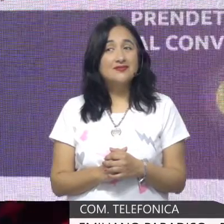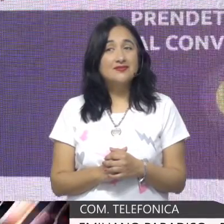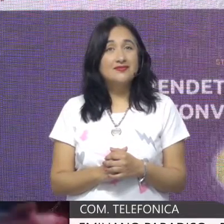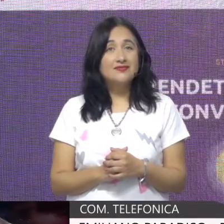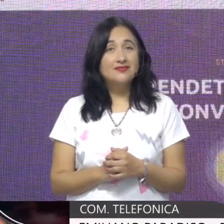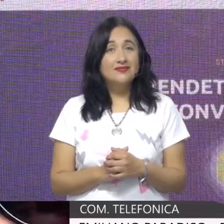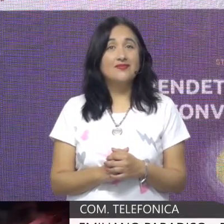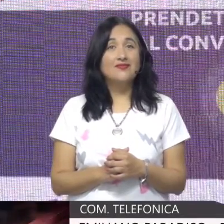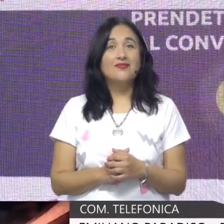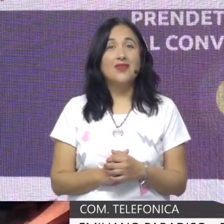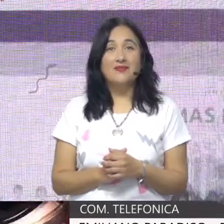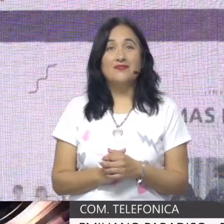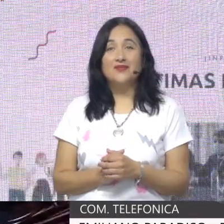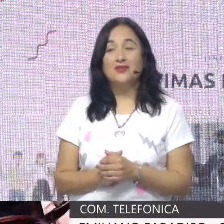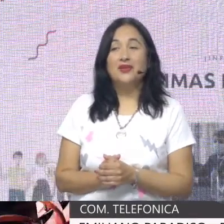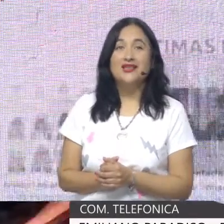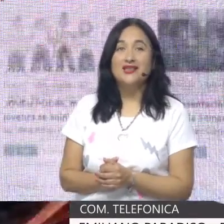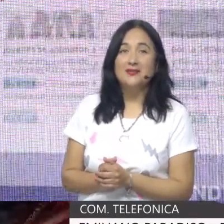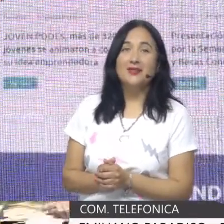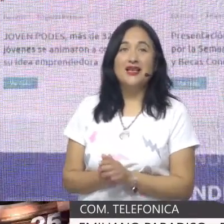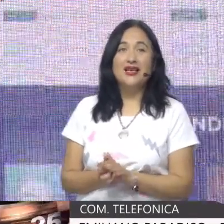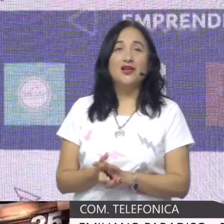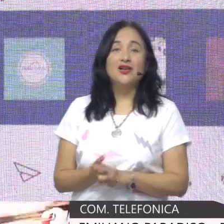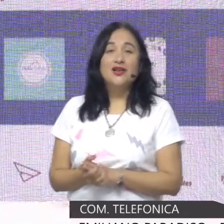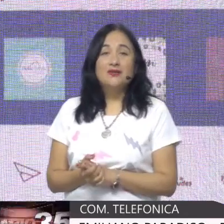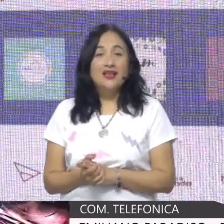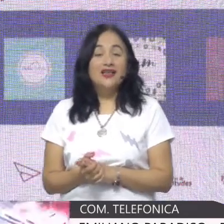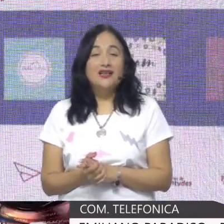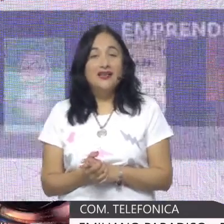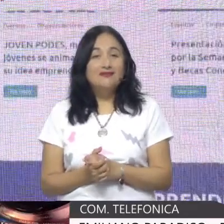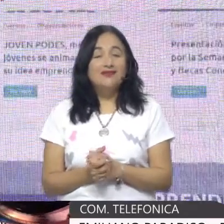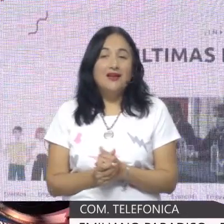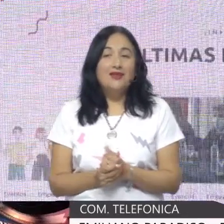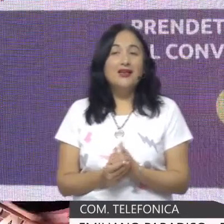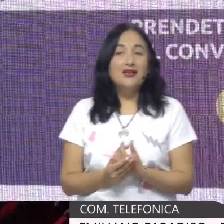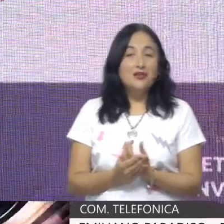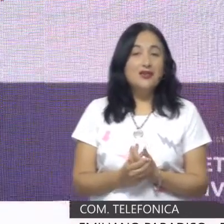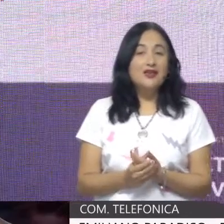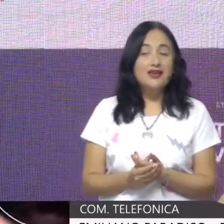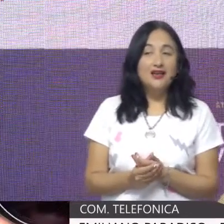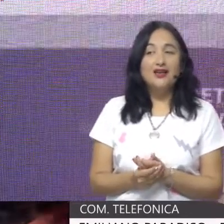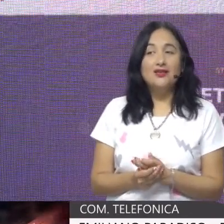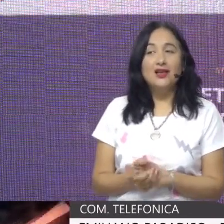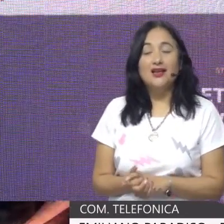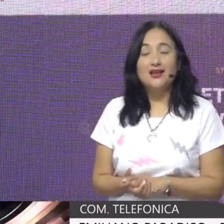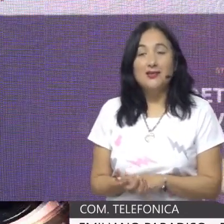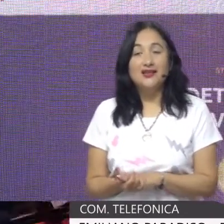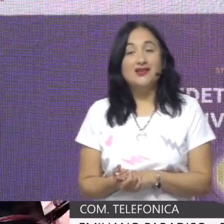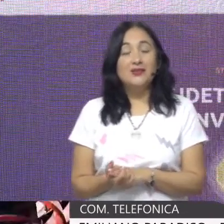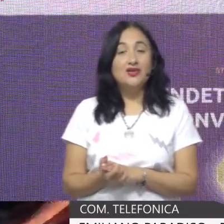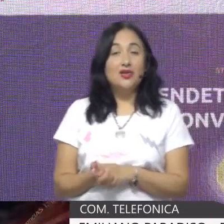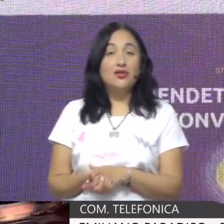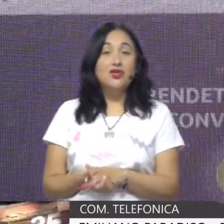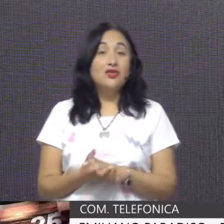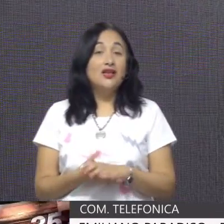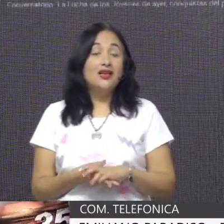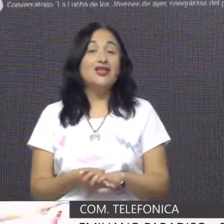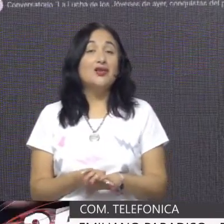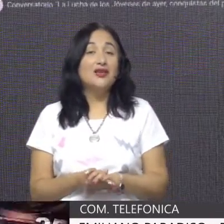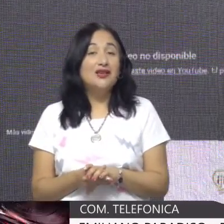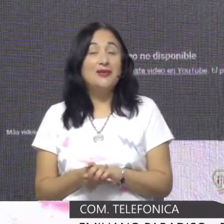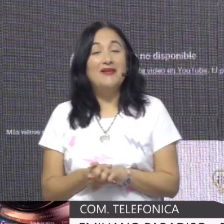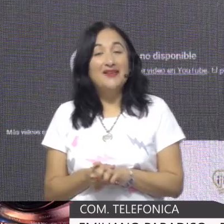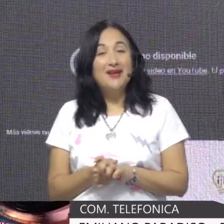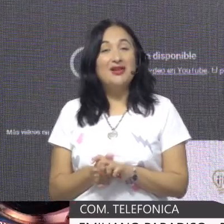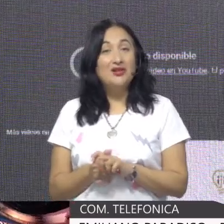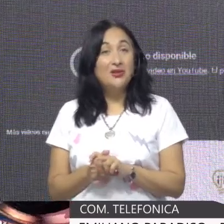stream. Bien. Buenísimo, Emiliano. Bien, y la verdad que vos me decías que hay una gran participación, que los chicos se han enganchado